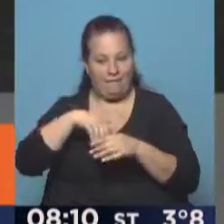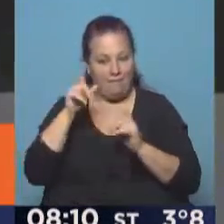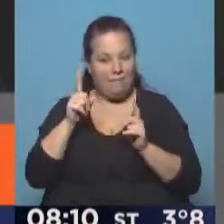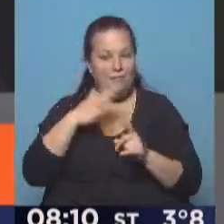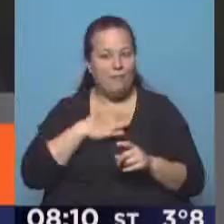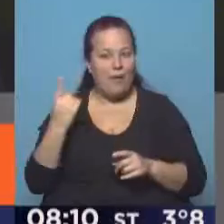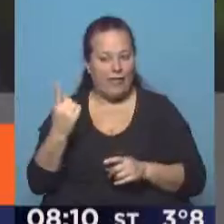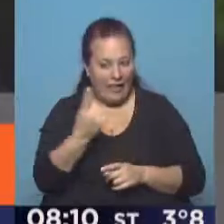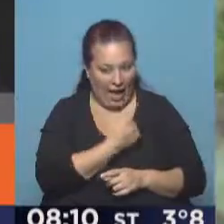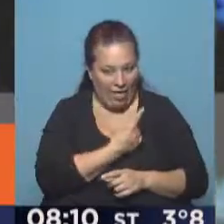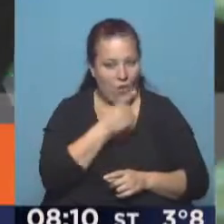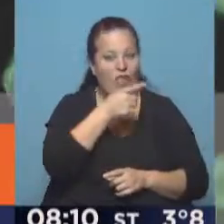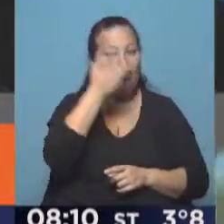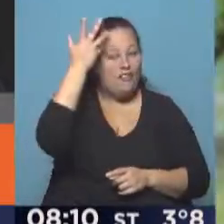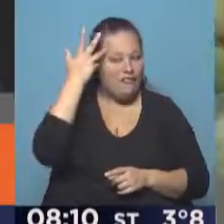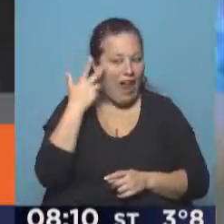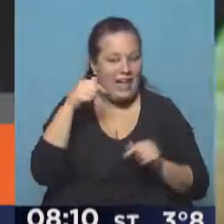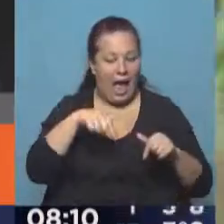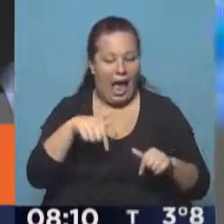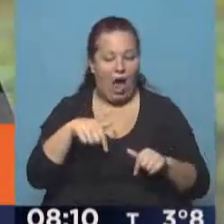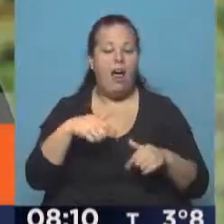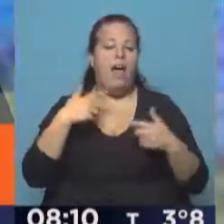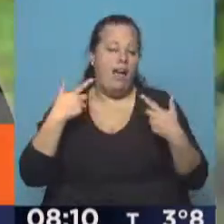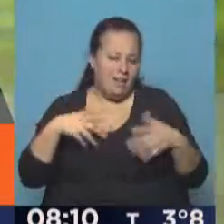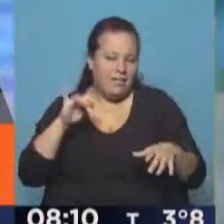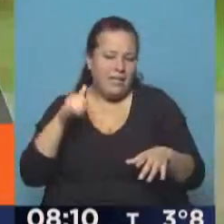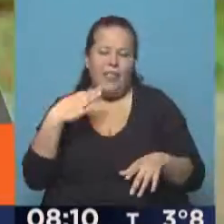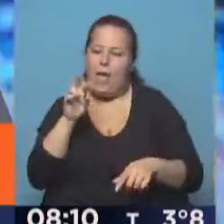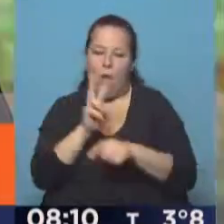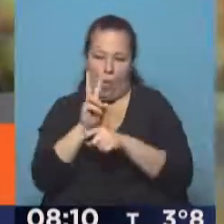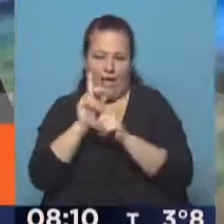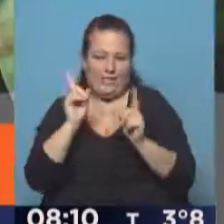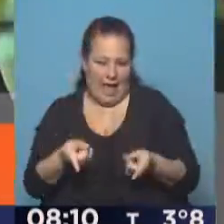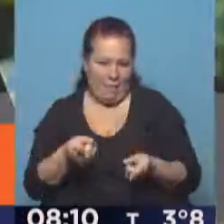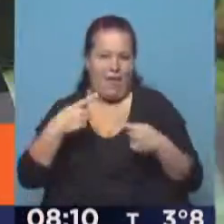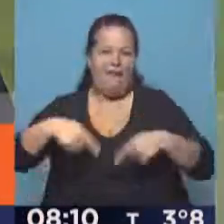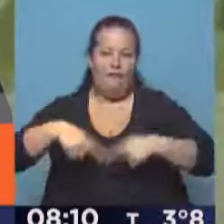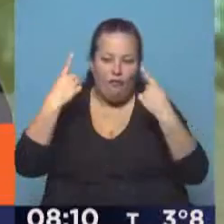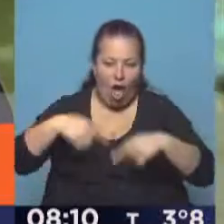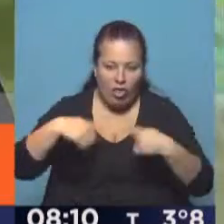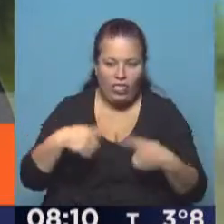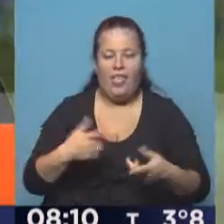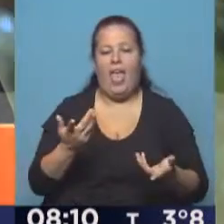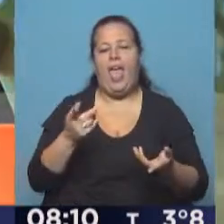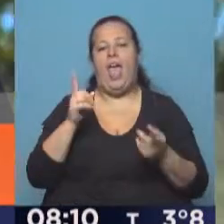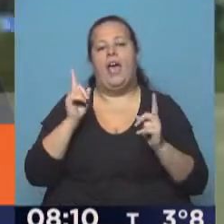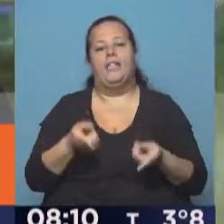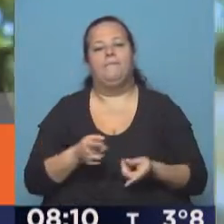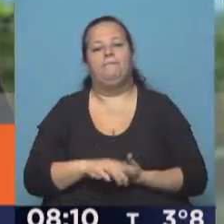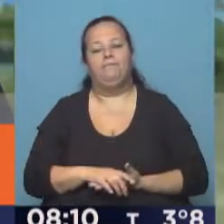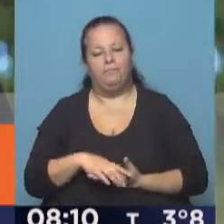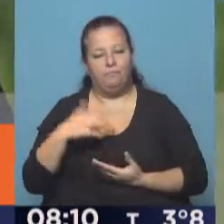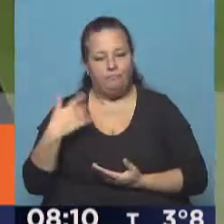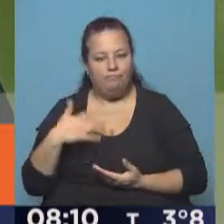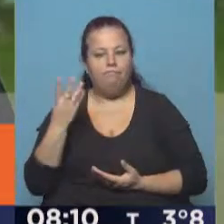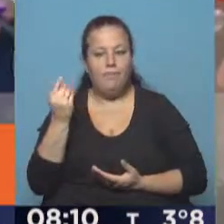propios. Sí, en Francia en este momento. Naturalmente tiene que proteger también sus fronteras y hay un